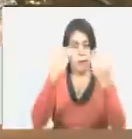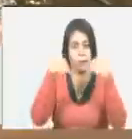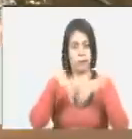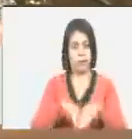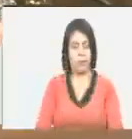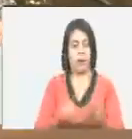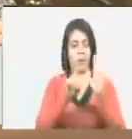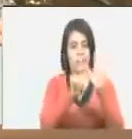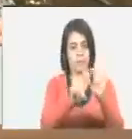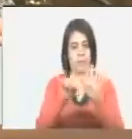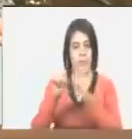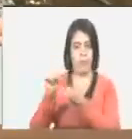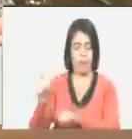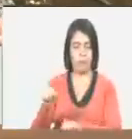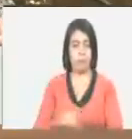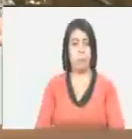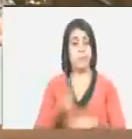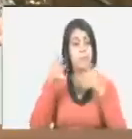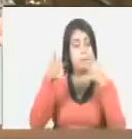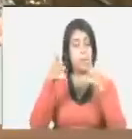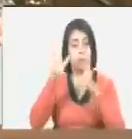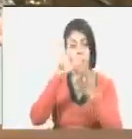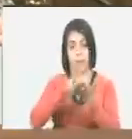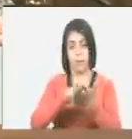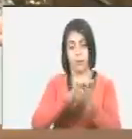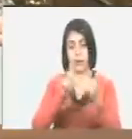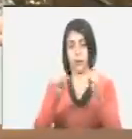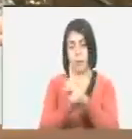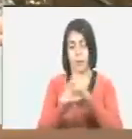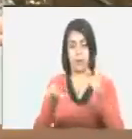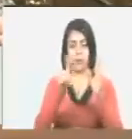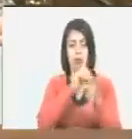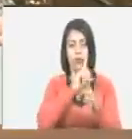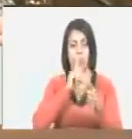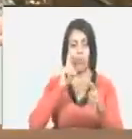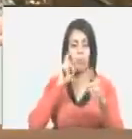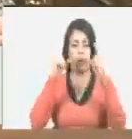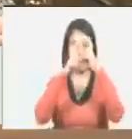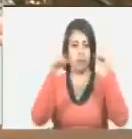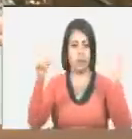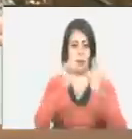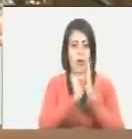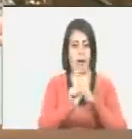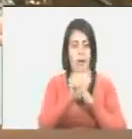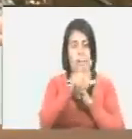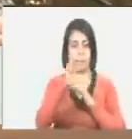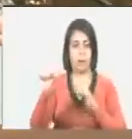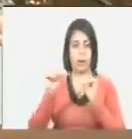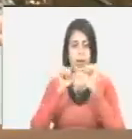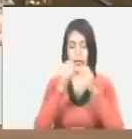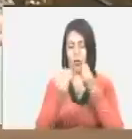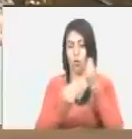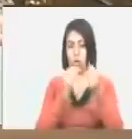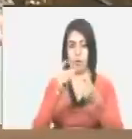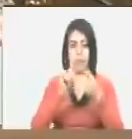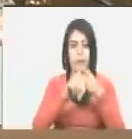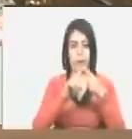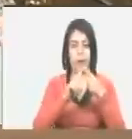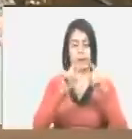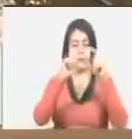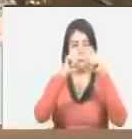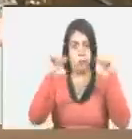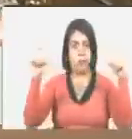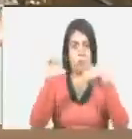Siguiente. Sexagésimo primero. Se sugiere aprobar sin modificación la denominación del epígrafe del artículo 30, quedando redactado de la siguiente manera.